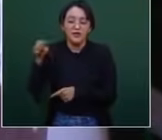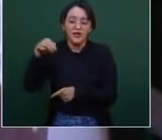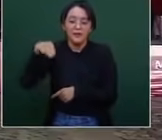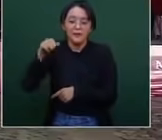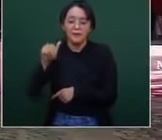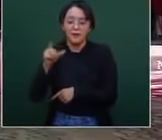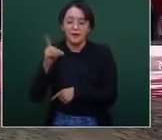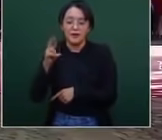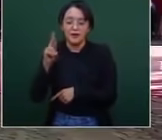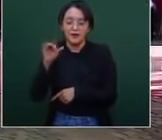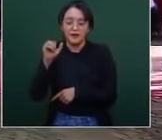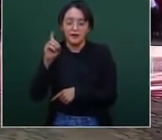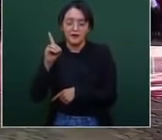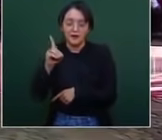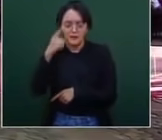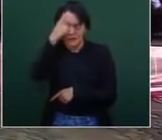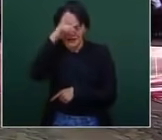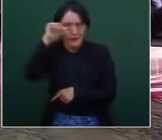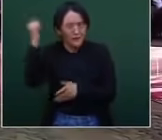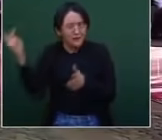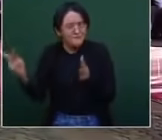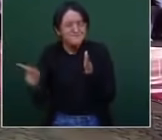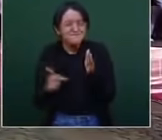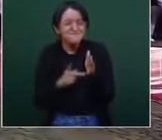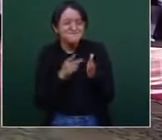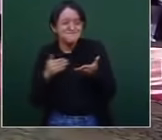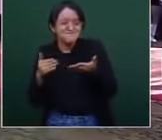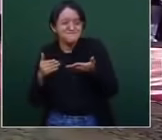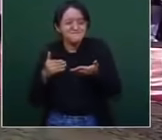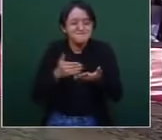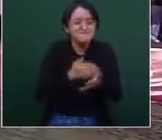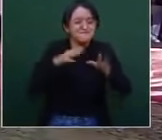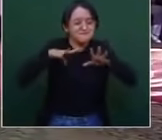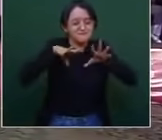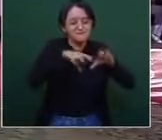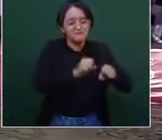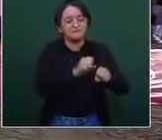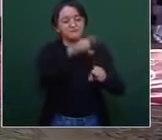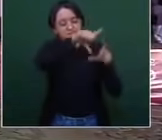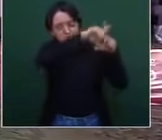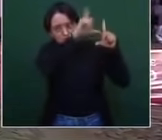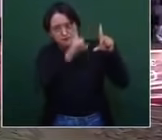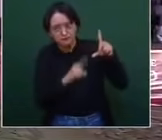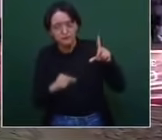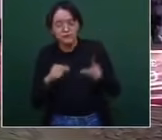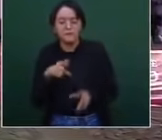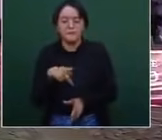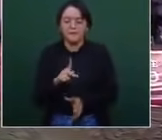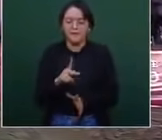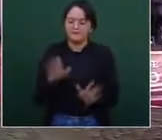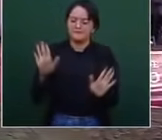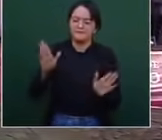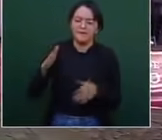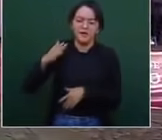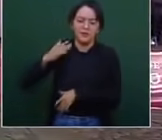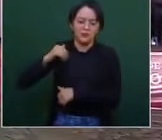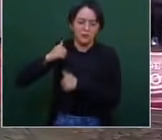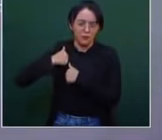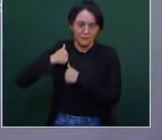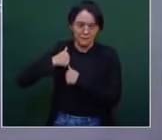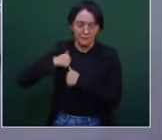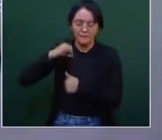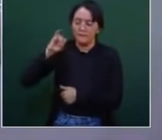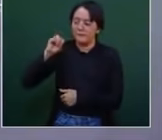reconquistar México. El comandante de la expedición, Isidro Barradas, lanzó una proclama en la que